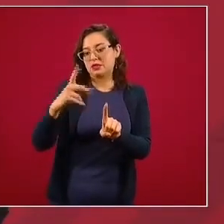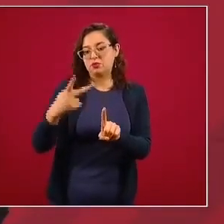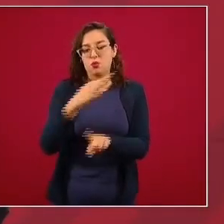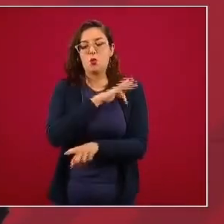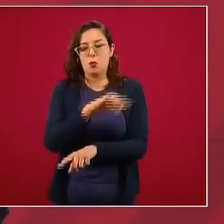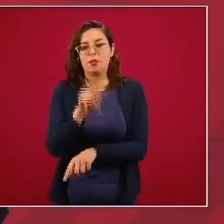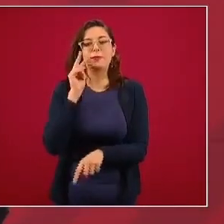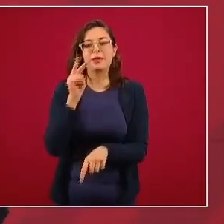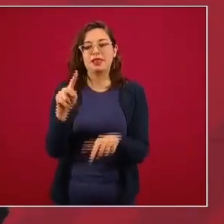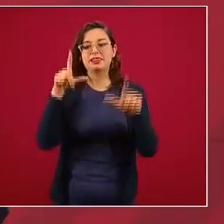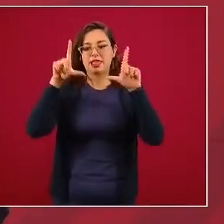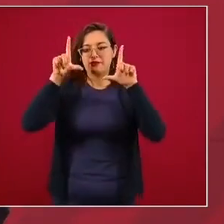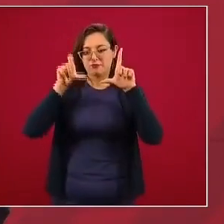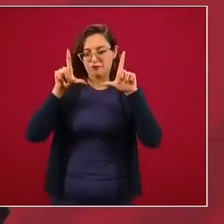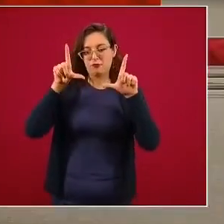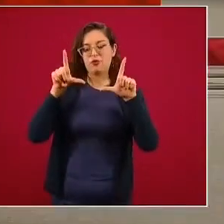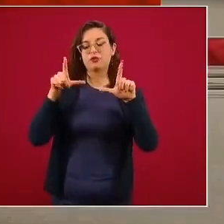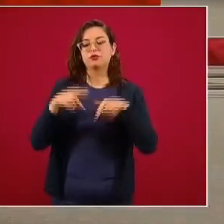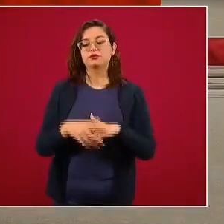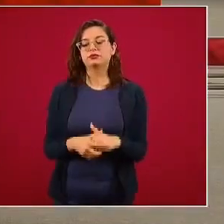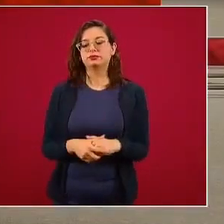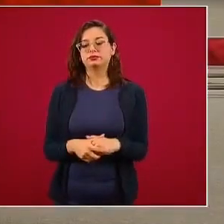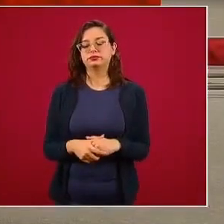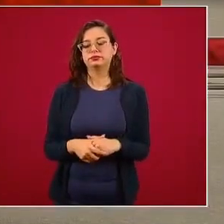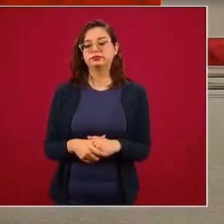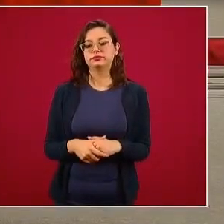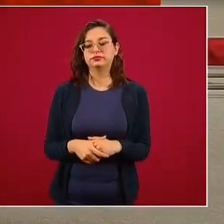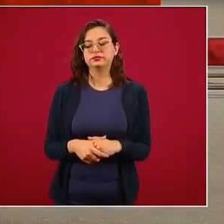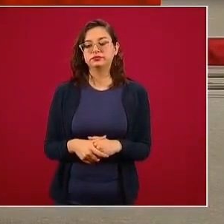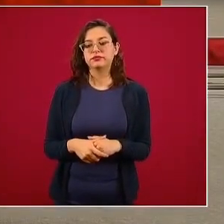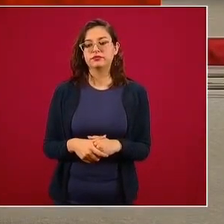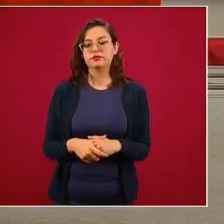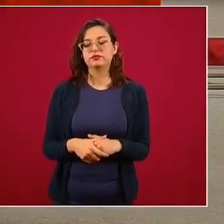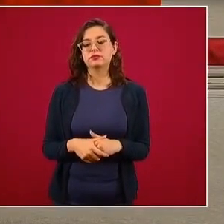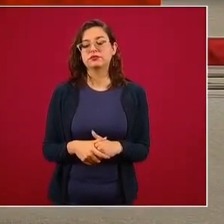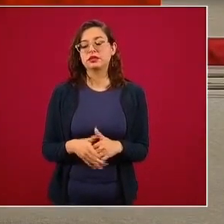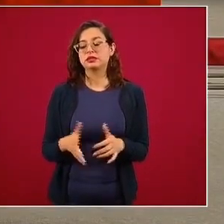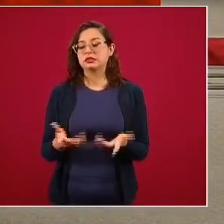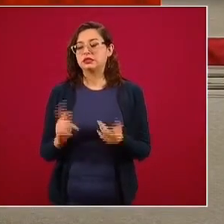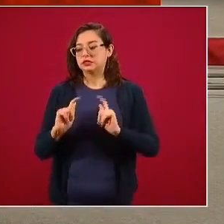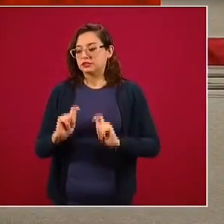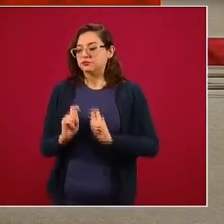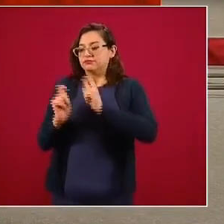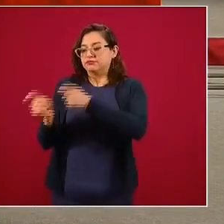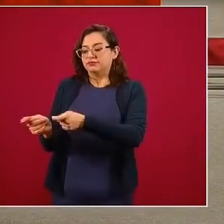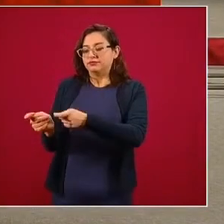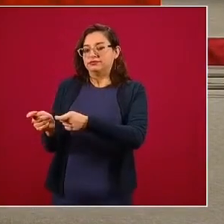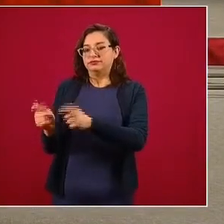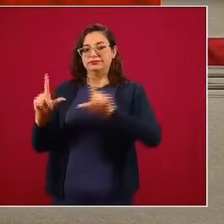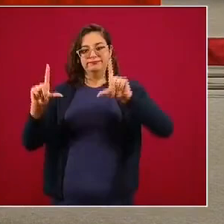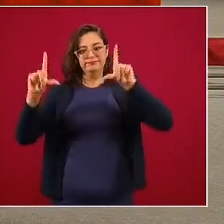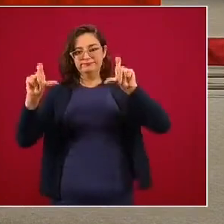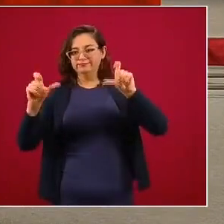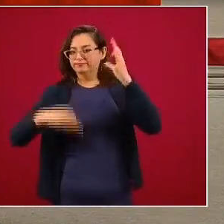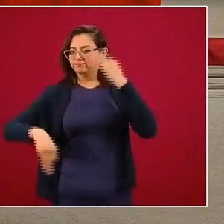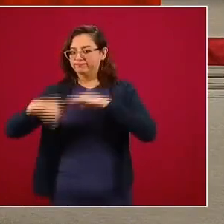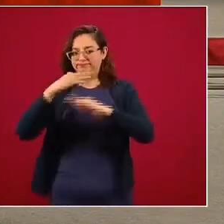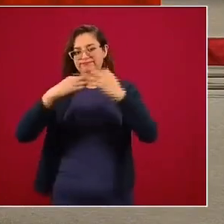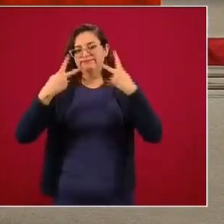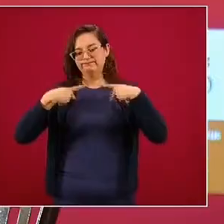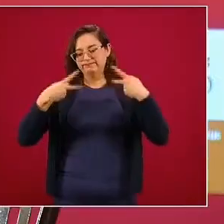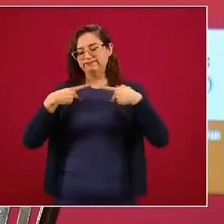foto, cuando se le hizo el cambio de nombramiento, y lo mismo todos los que aparecían en la